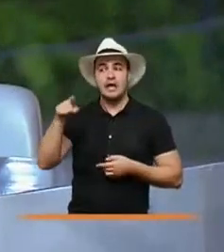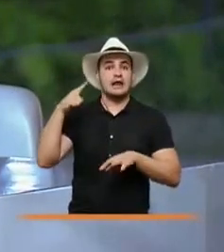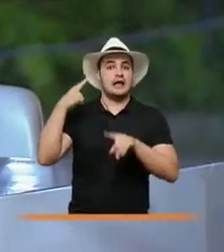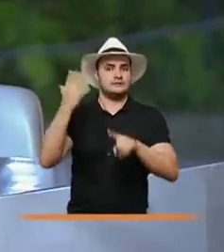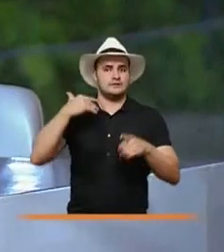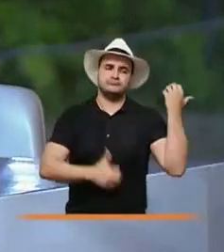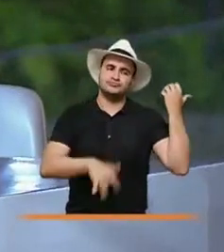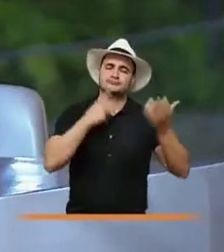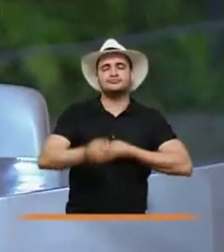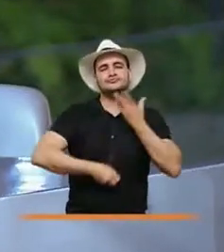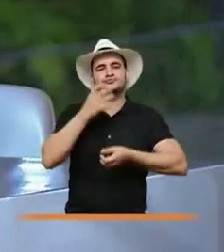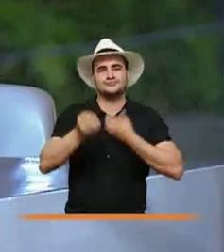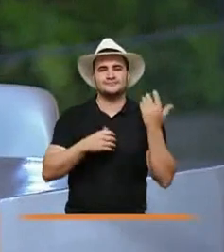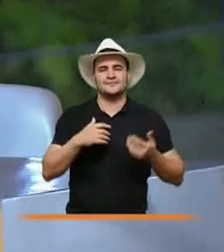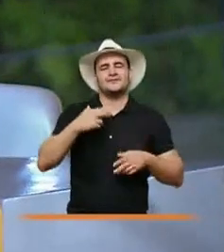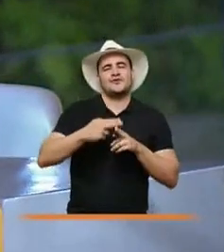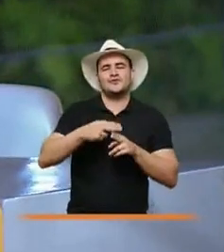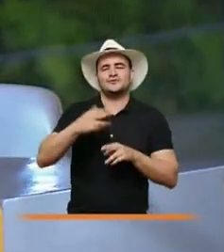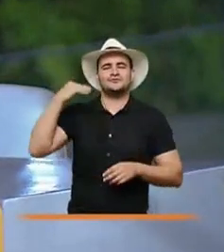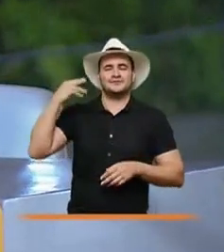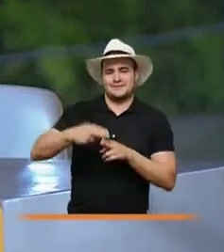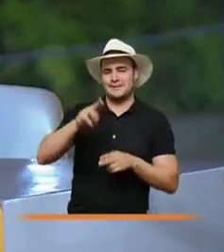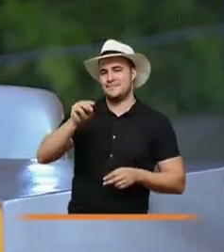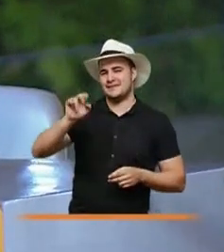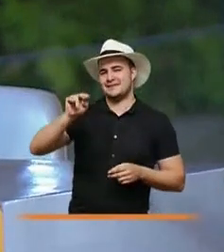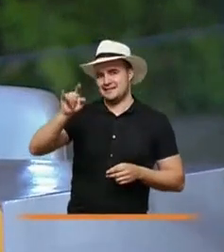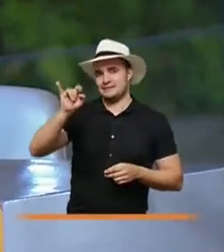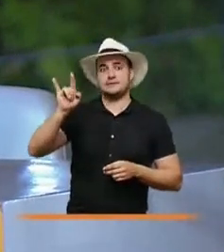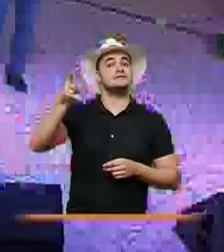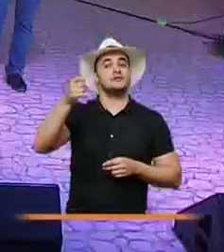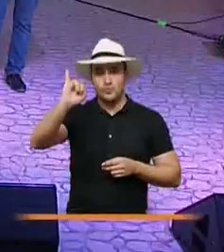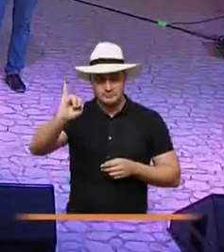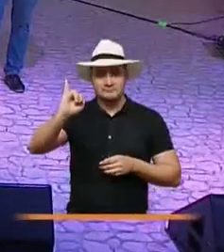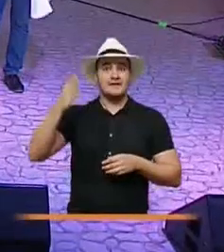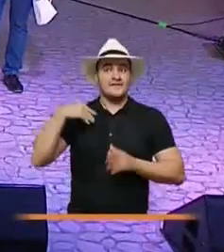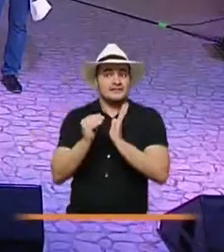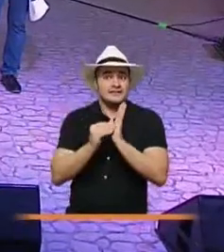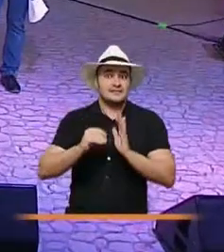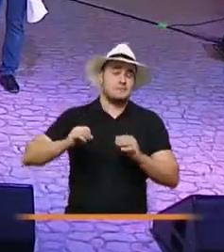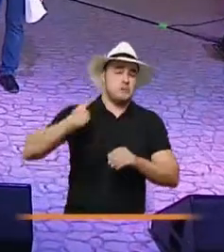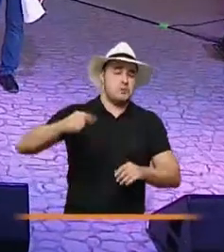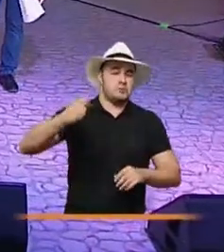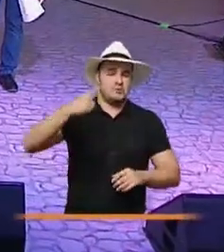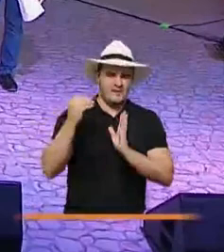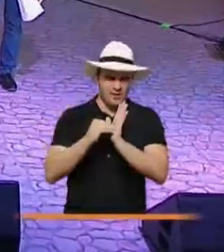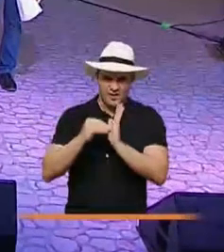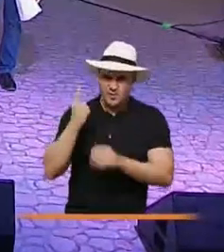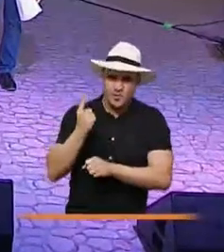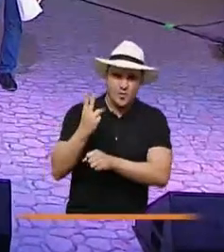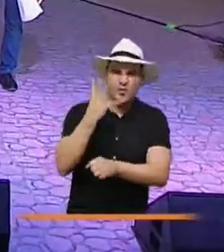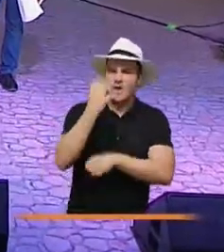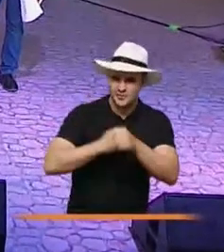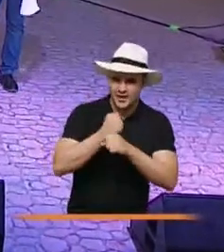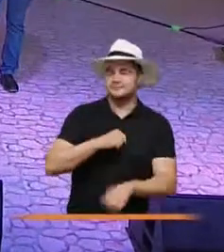de trovador como minis y kuyt fue cuatro veces rey de reyes de la trova y fue integrante del exitoso grupo los